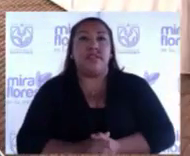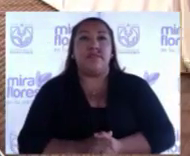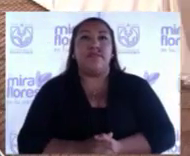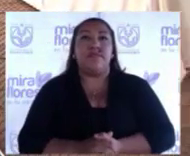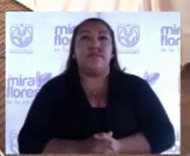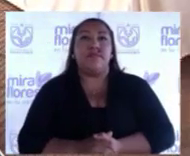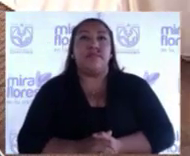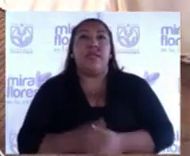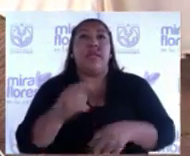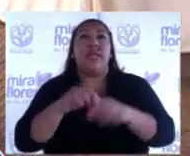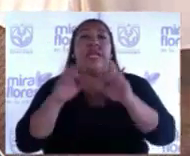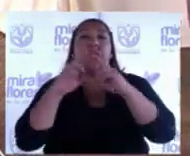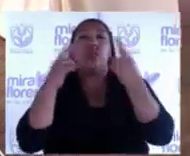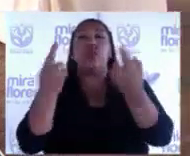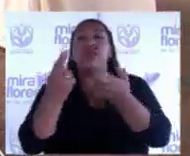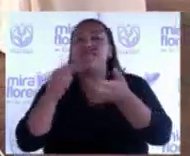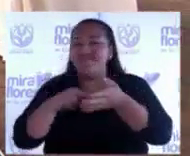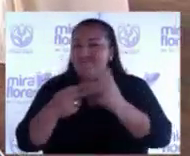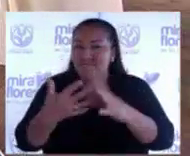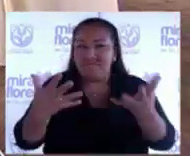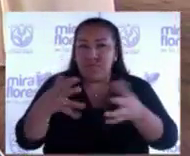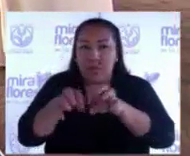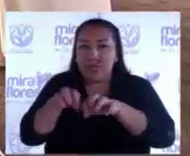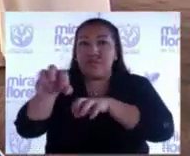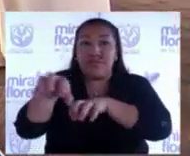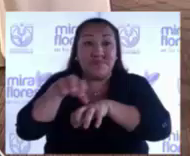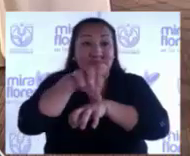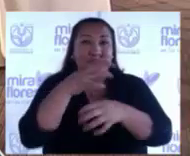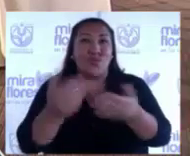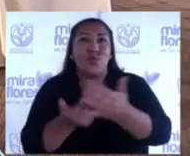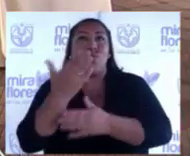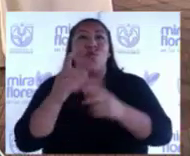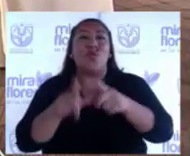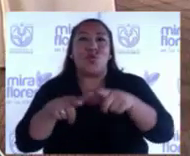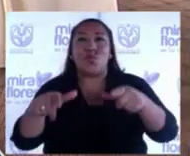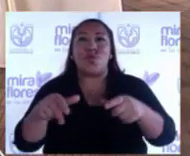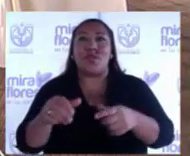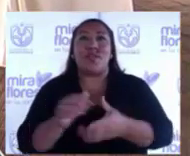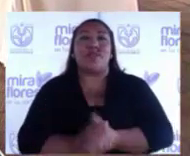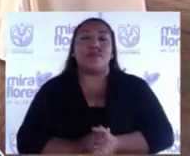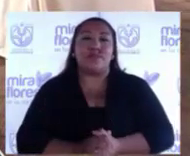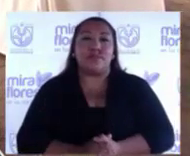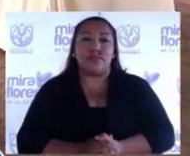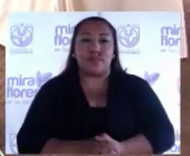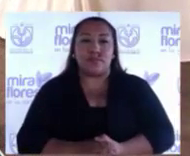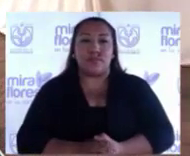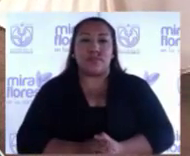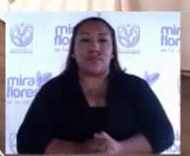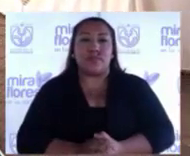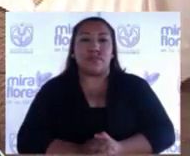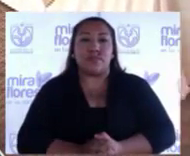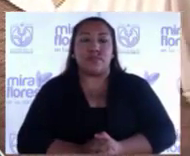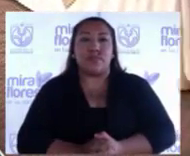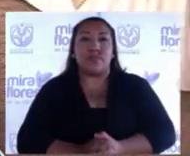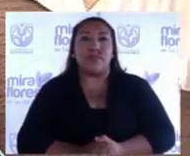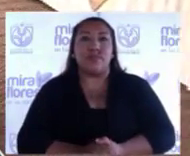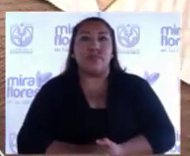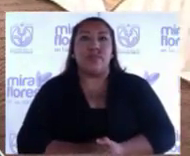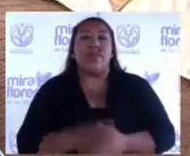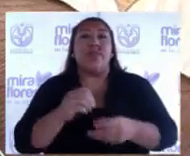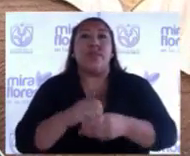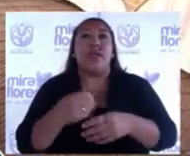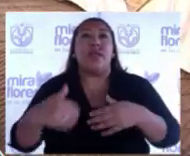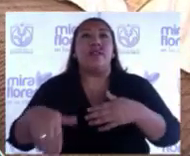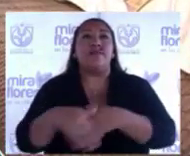2017. Es una sesión descentralizada aquí en esta nueva zona, este nuevo espacio de la